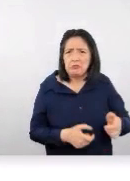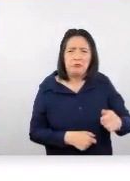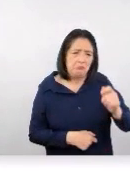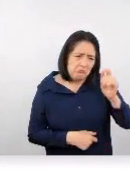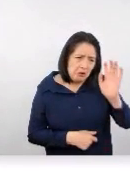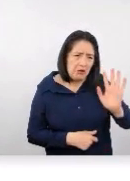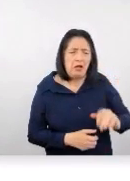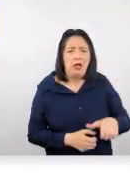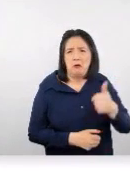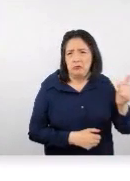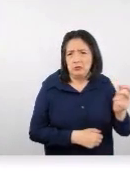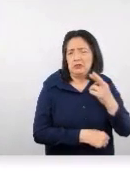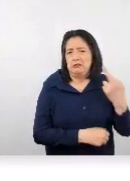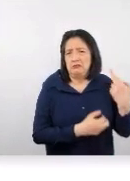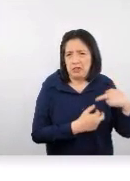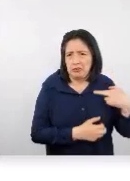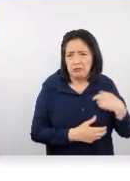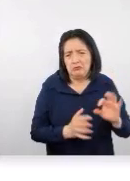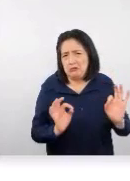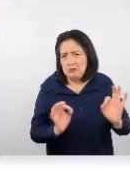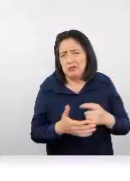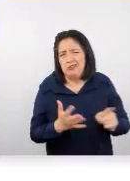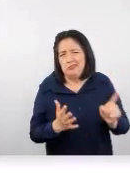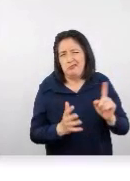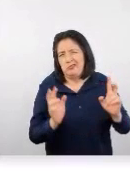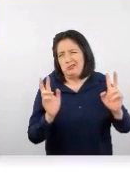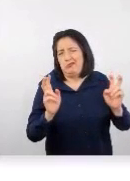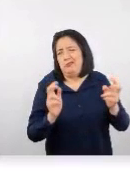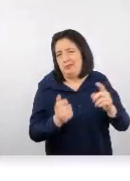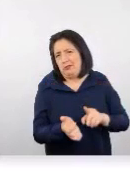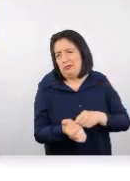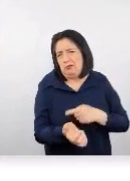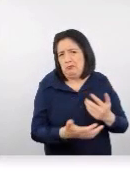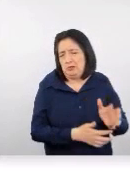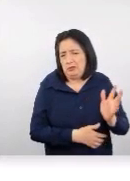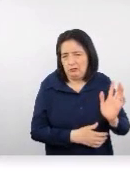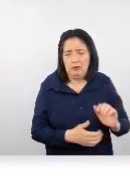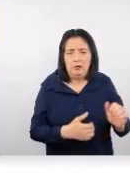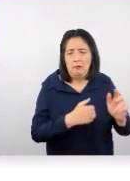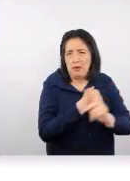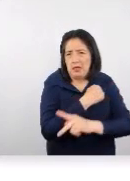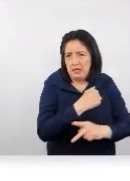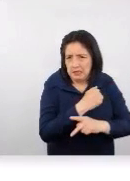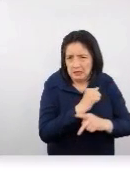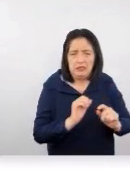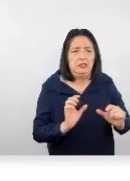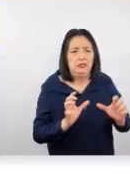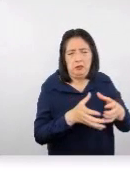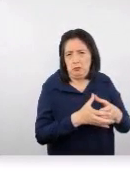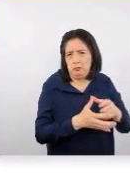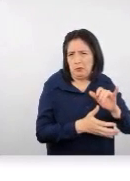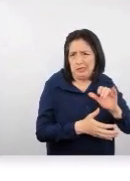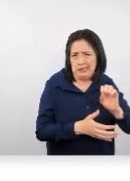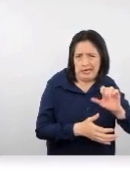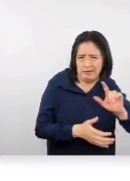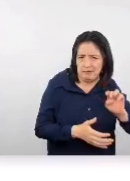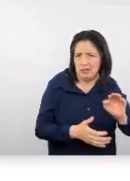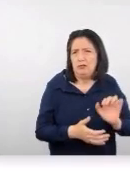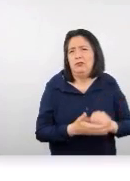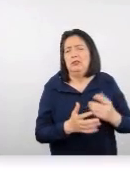no es un tema habitual dentro de lo que podrían ser unos países islámicos, al grado de